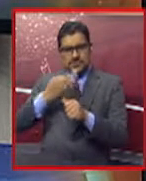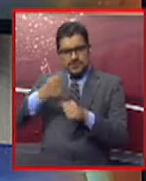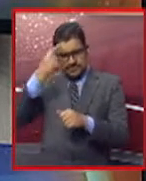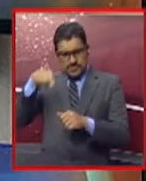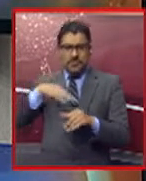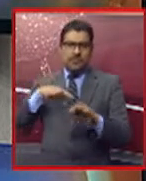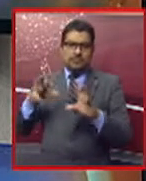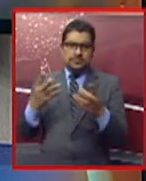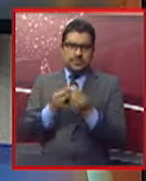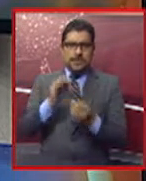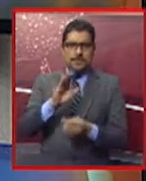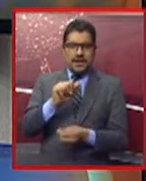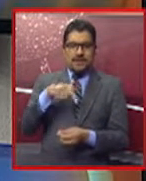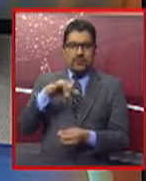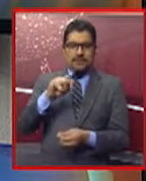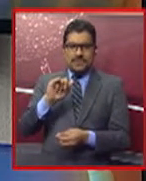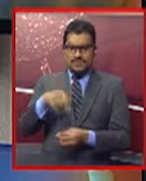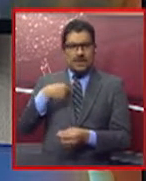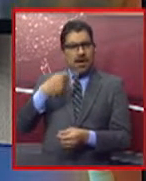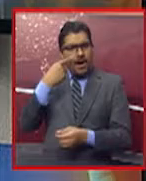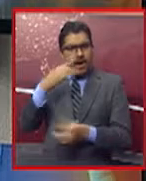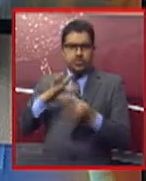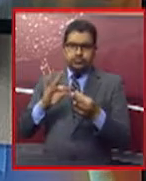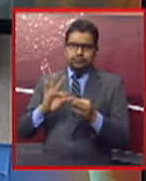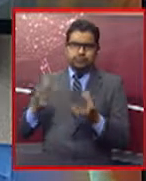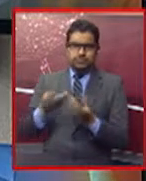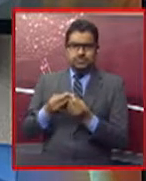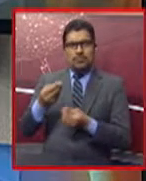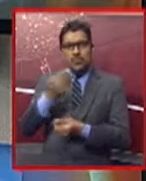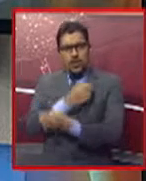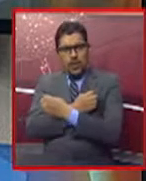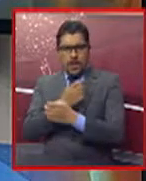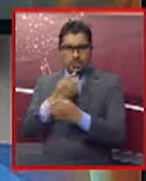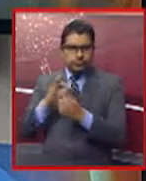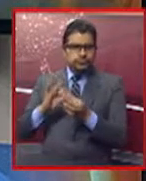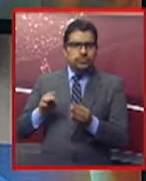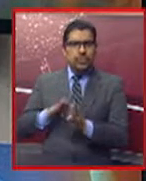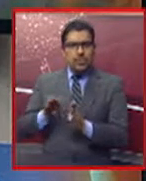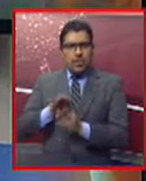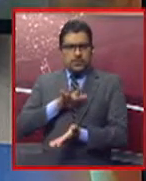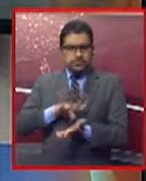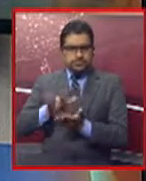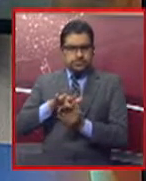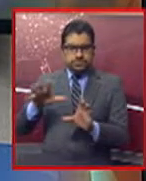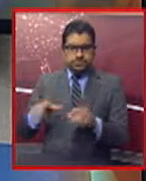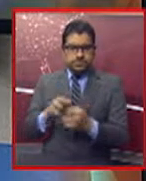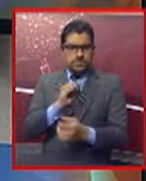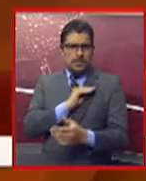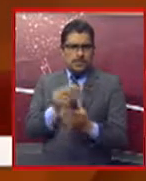inequitativo entre personas físicas y morales, así como la baja inversión pública favoreciendo a la iniciativa privada.